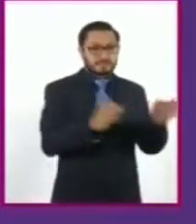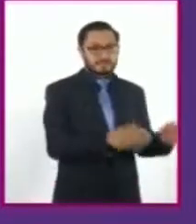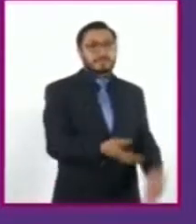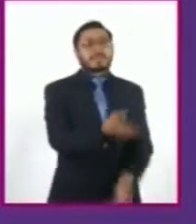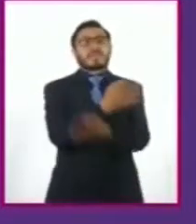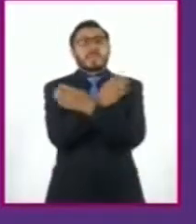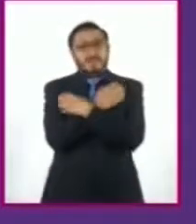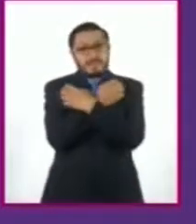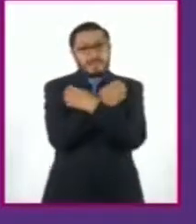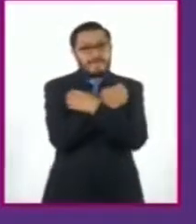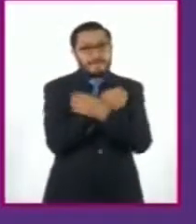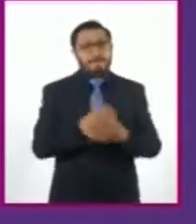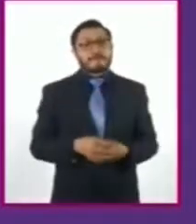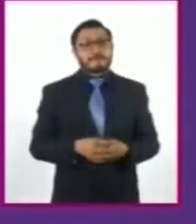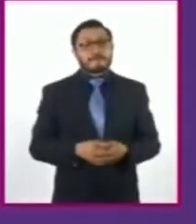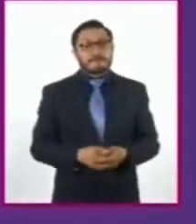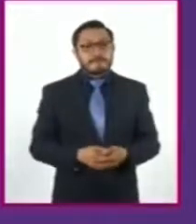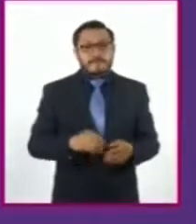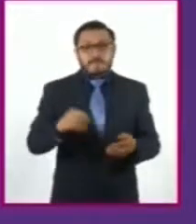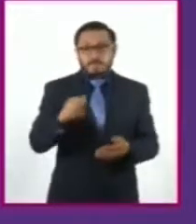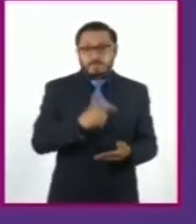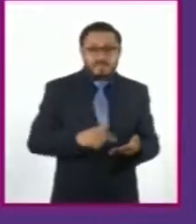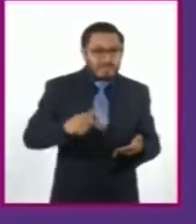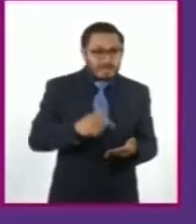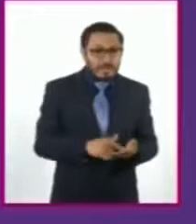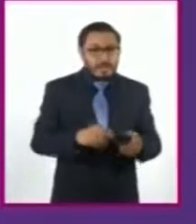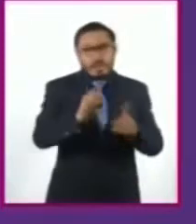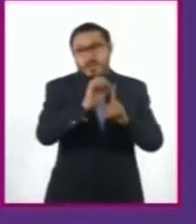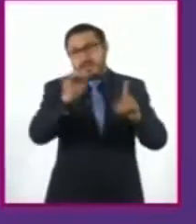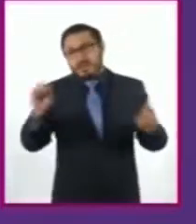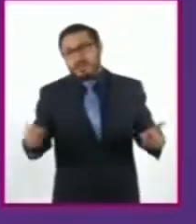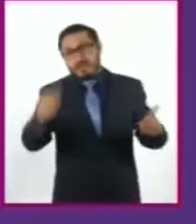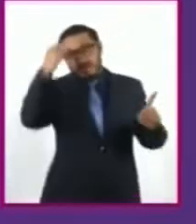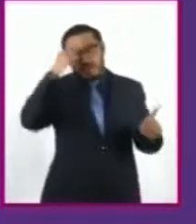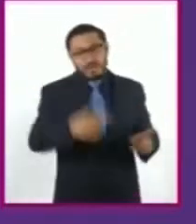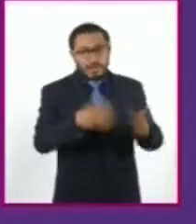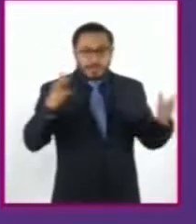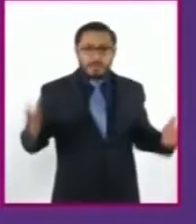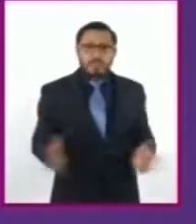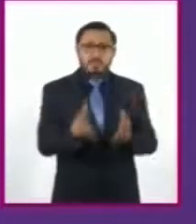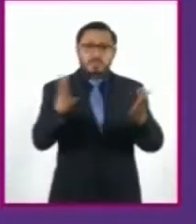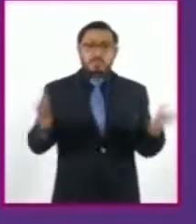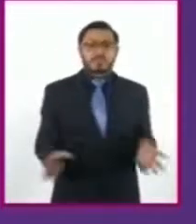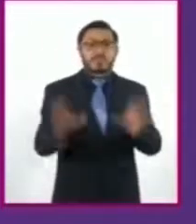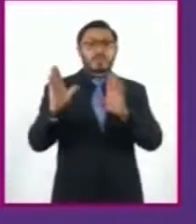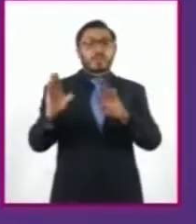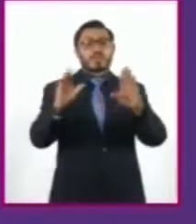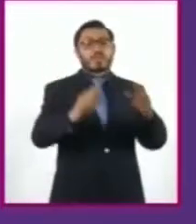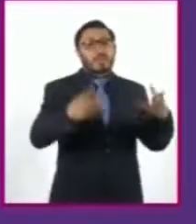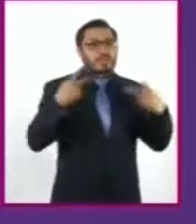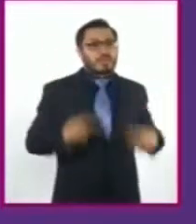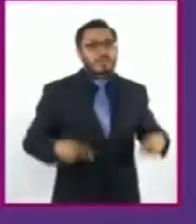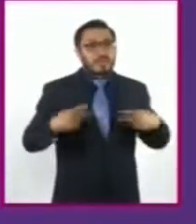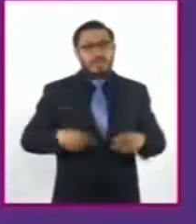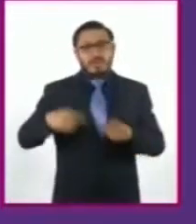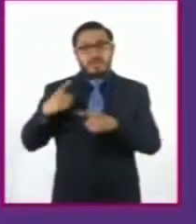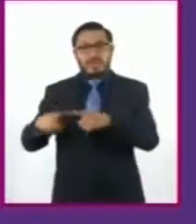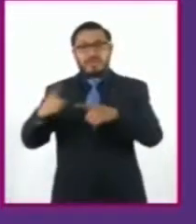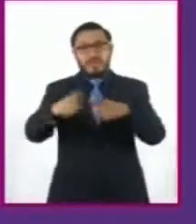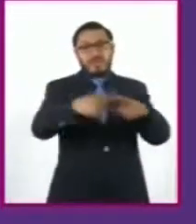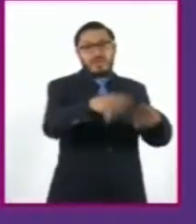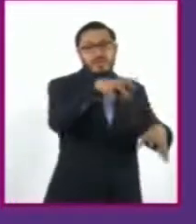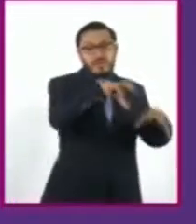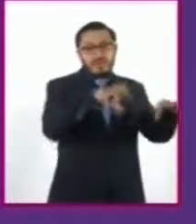Educativo. Es un espacio organizado para la formación de las personas en distintas áreas del